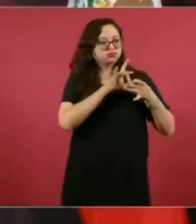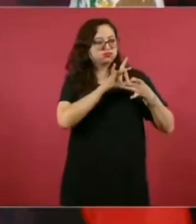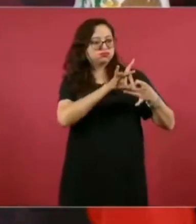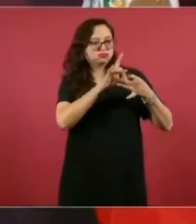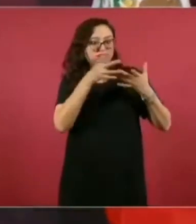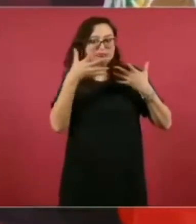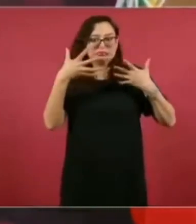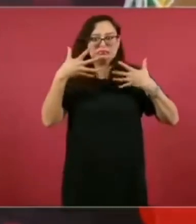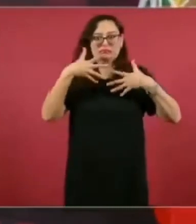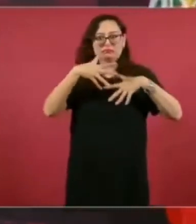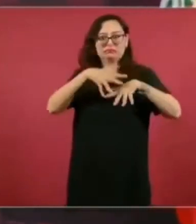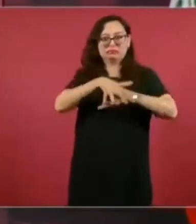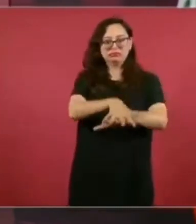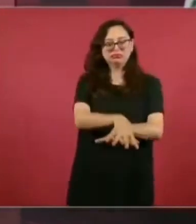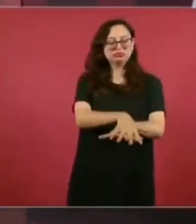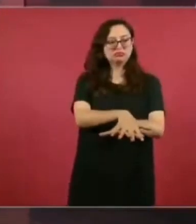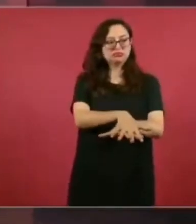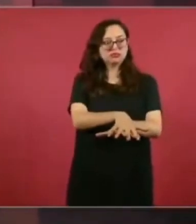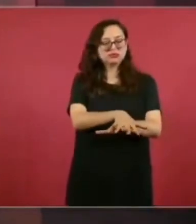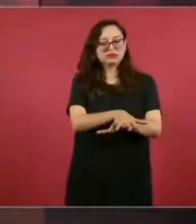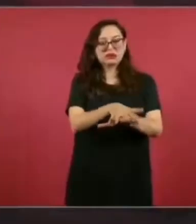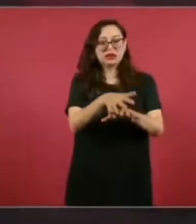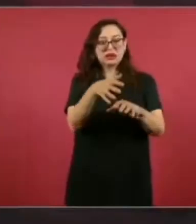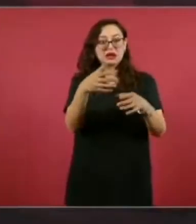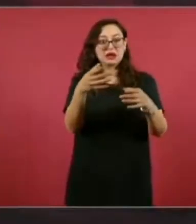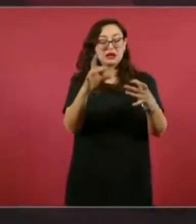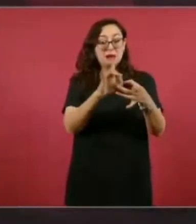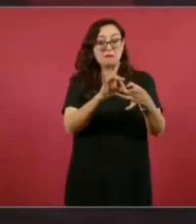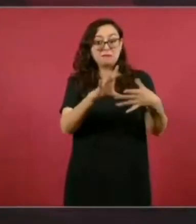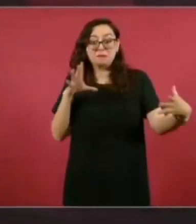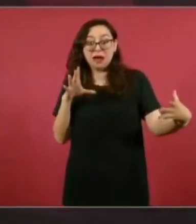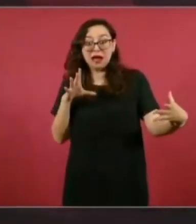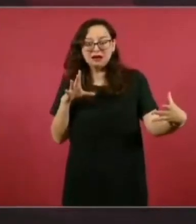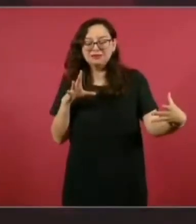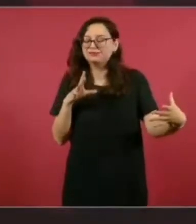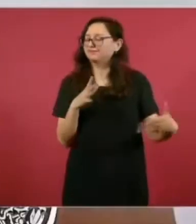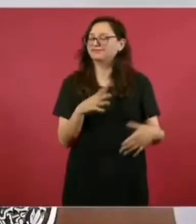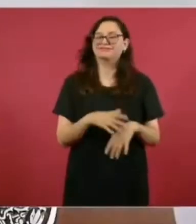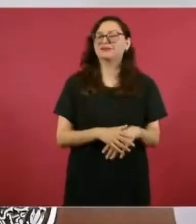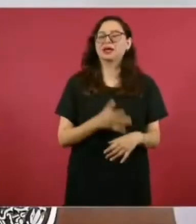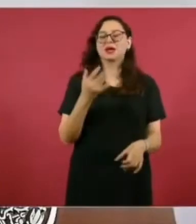nuestros adversarios. No puede haber una ruptura.